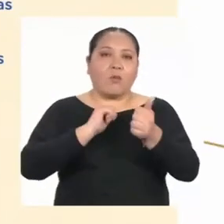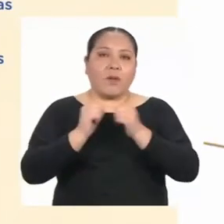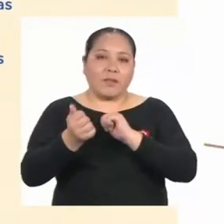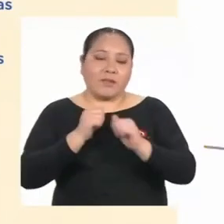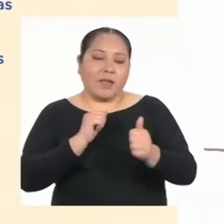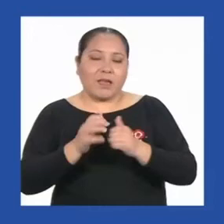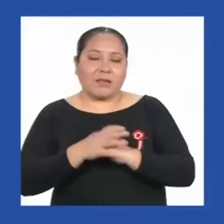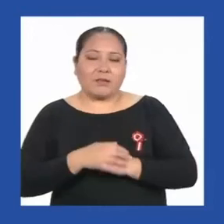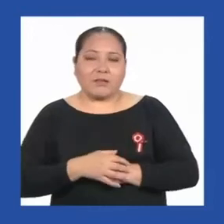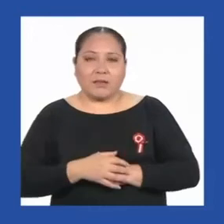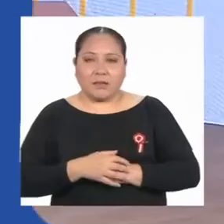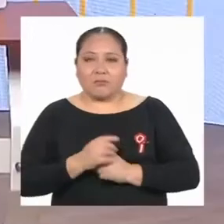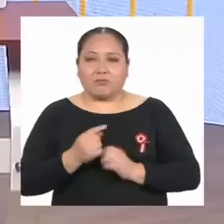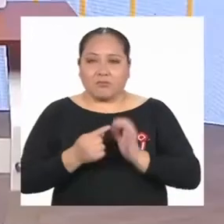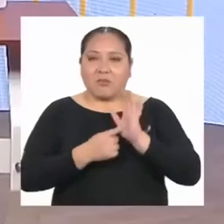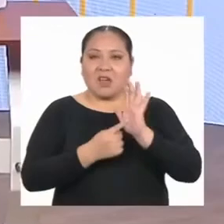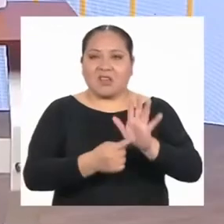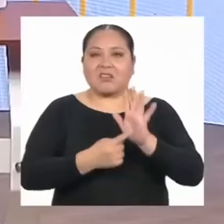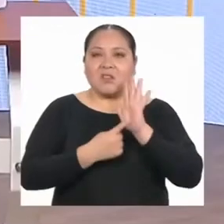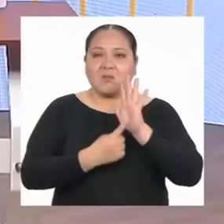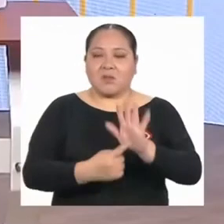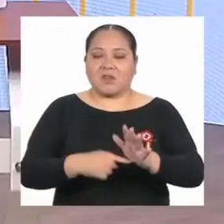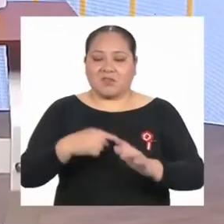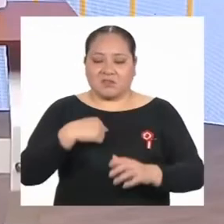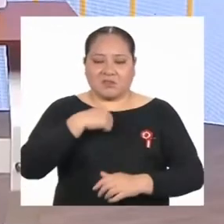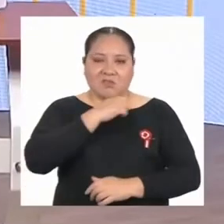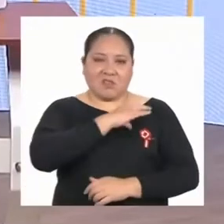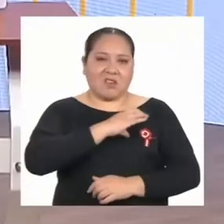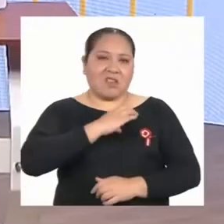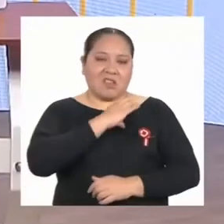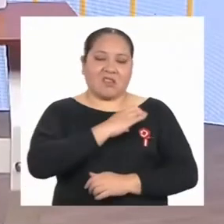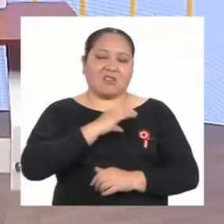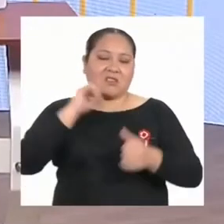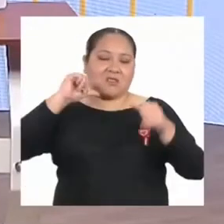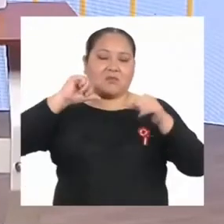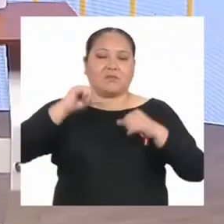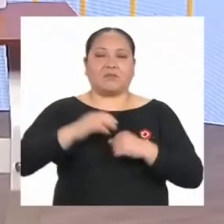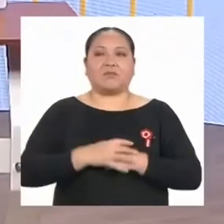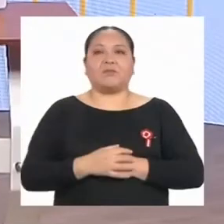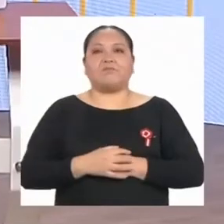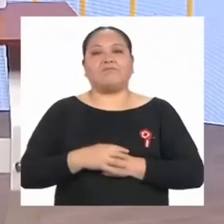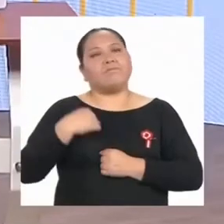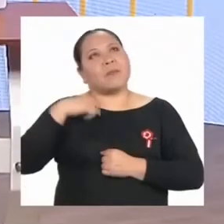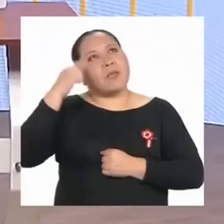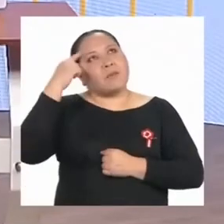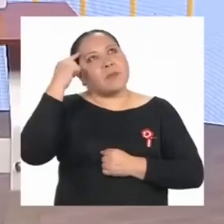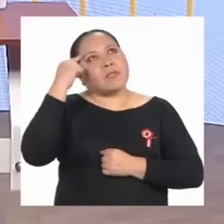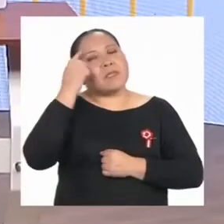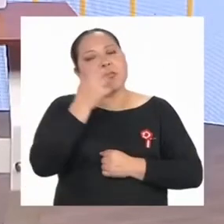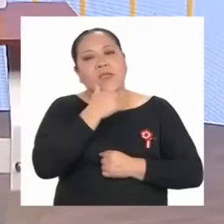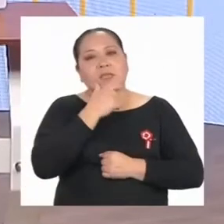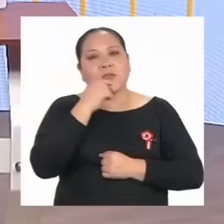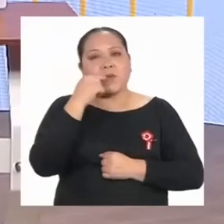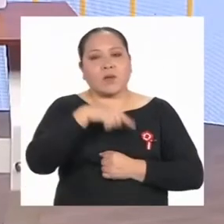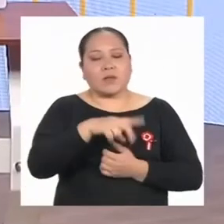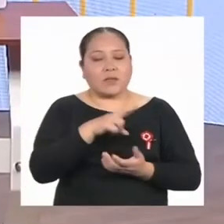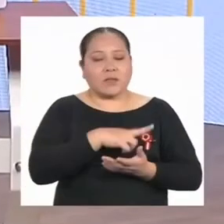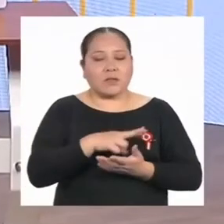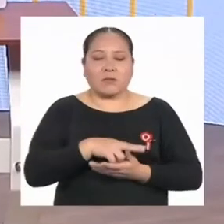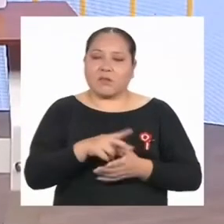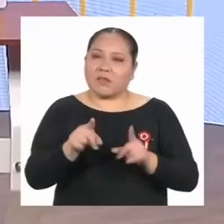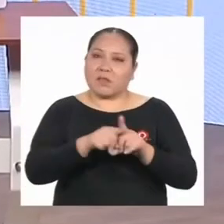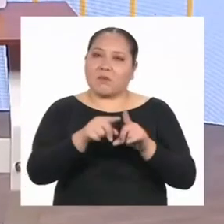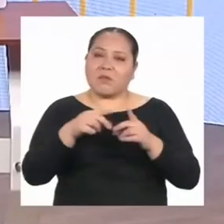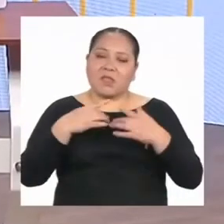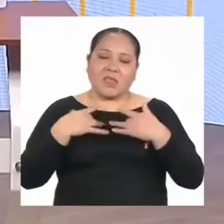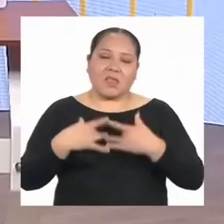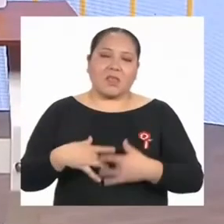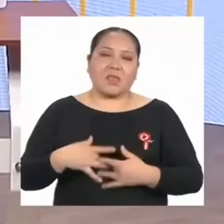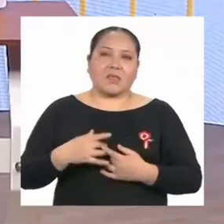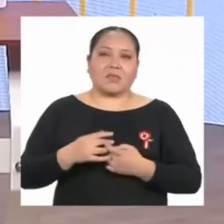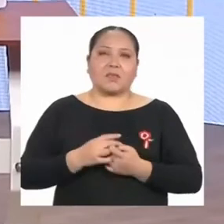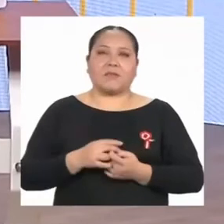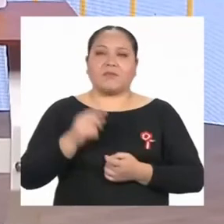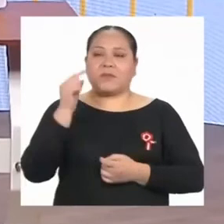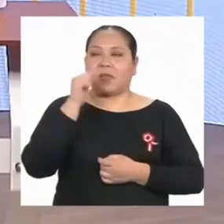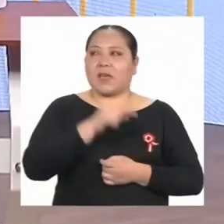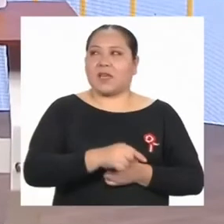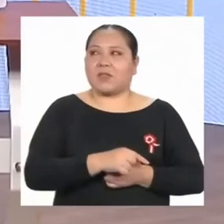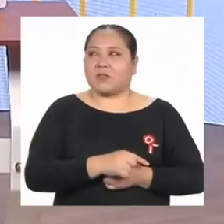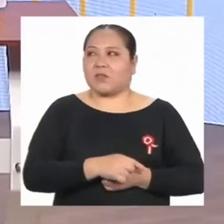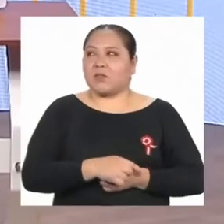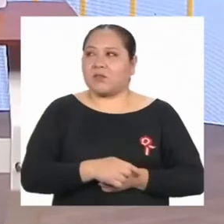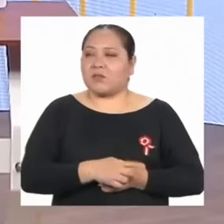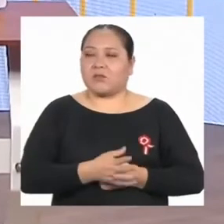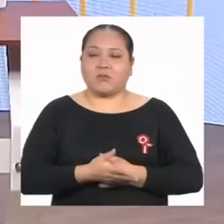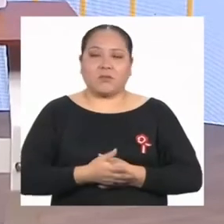disocial. Me ha dejado un poco pensativo la lectura y a la vez triste. O sea, es una